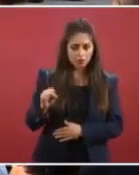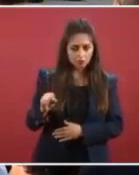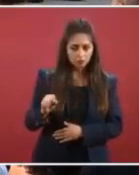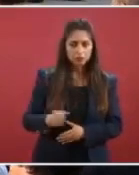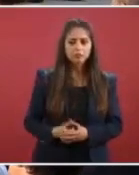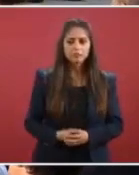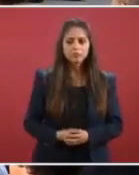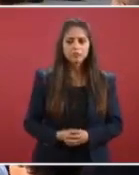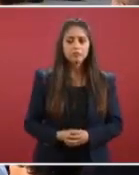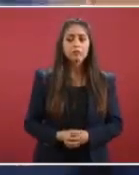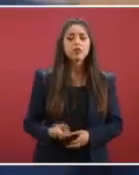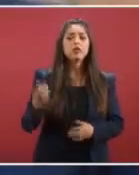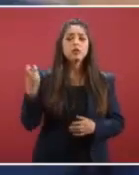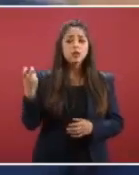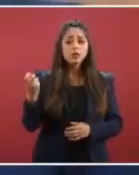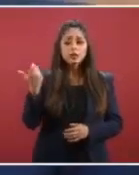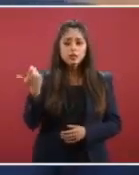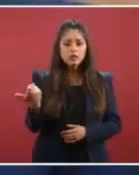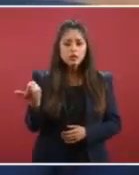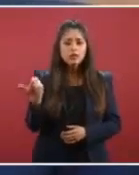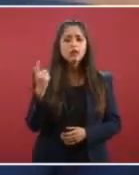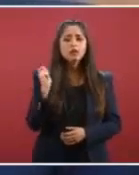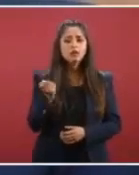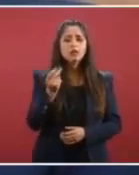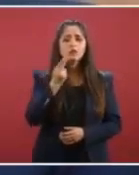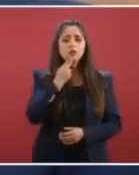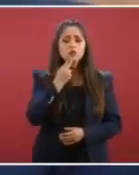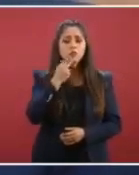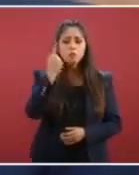y sirvió para entregar becas a